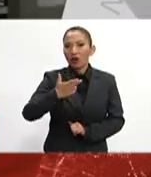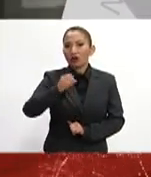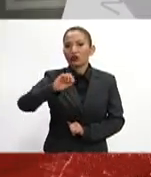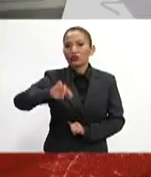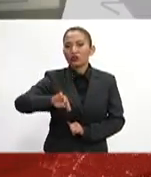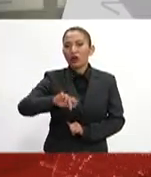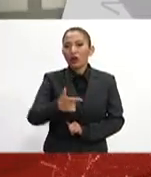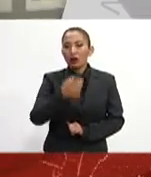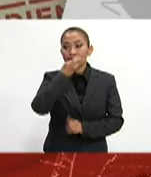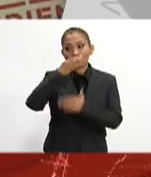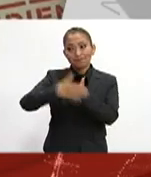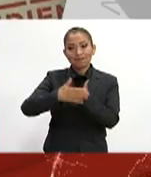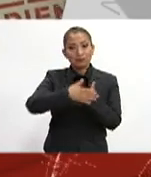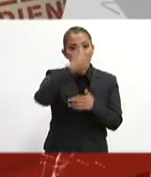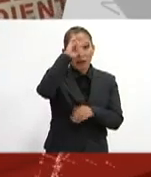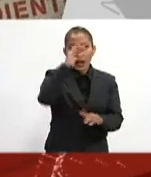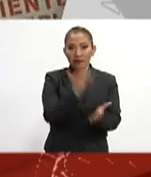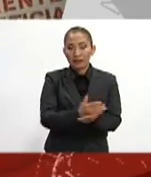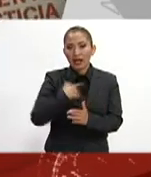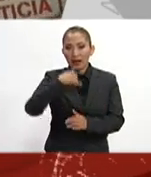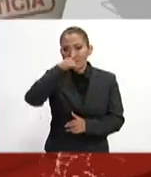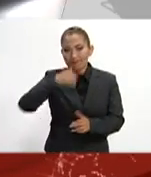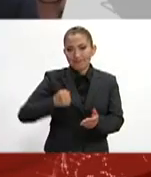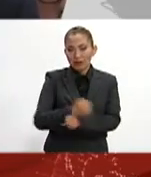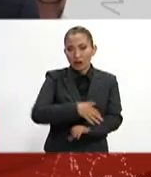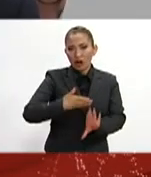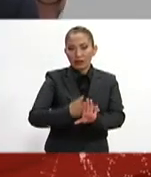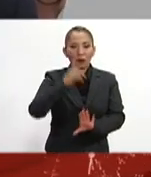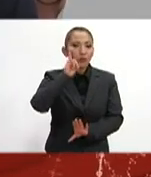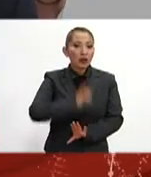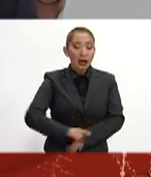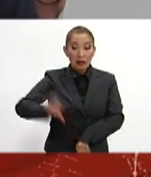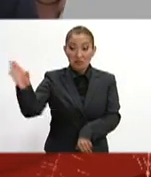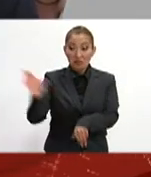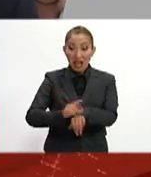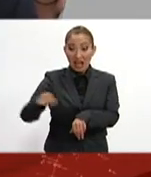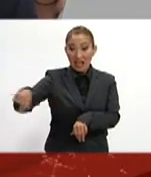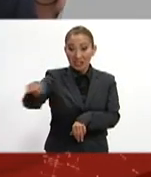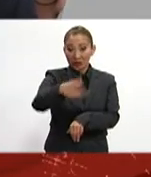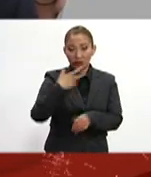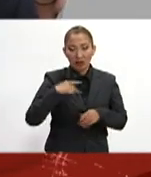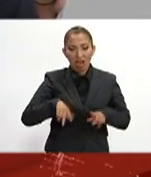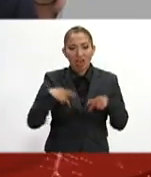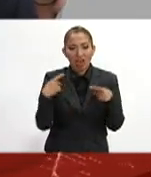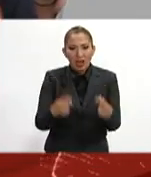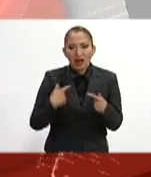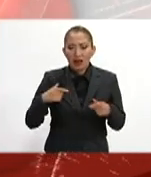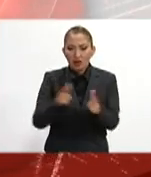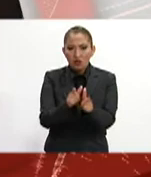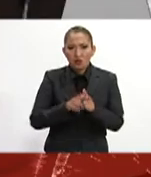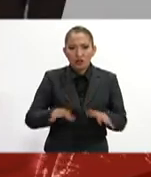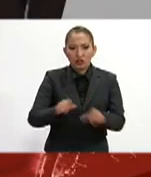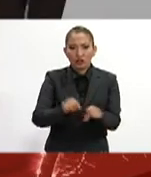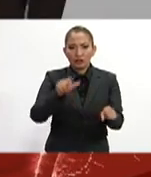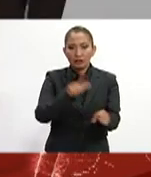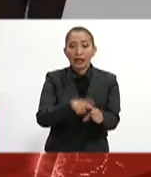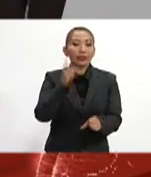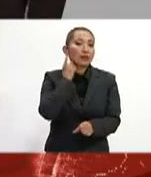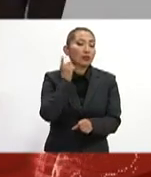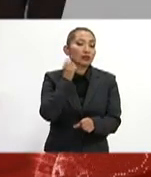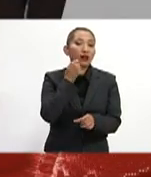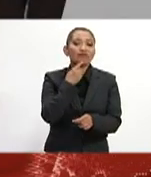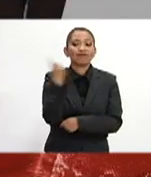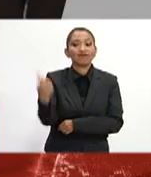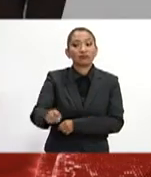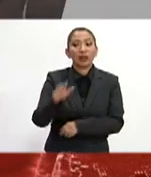Chong, hizo un llamado para terminar con la violencia de género. El machismo nos debilita como sociedad. Diputados